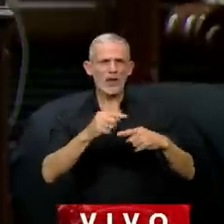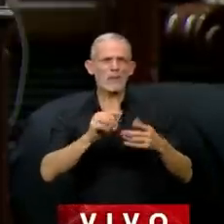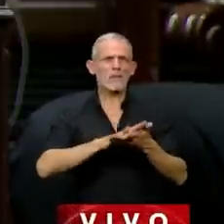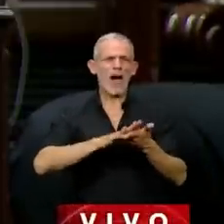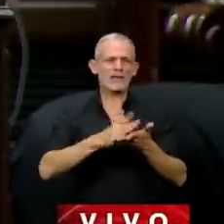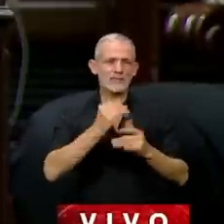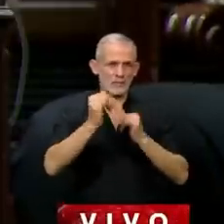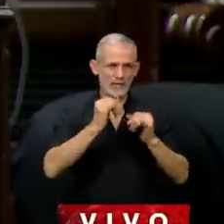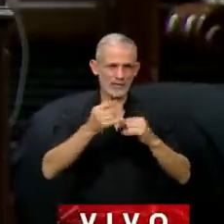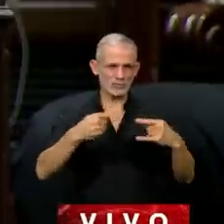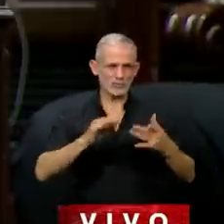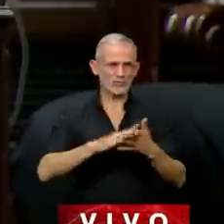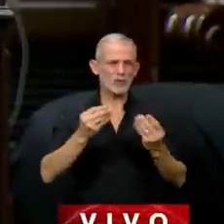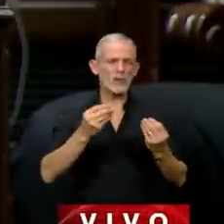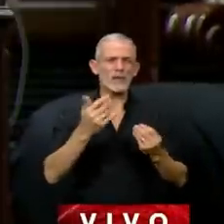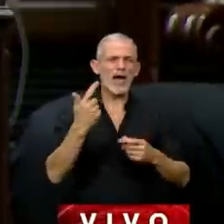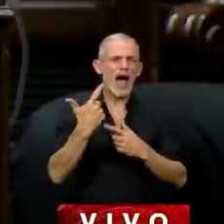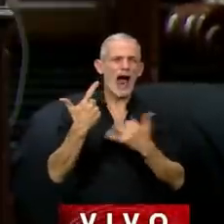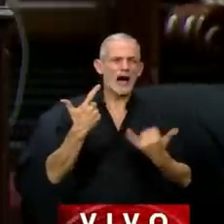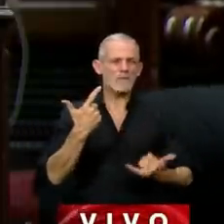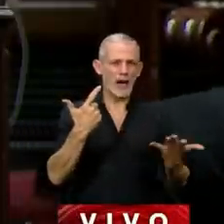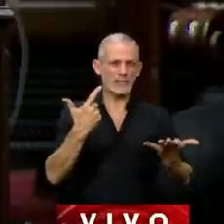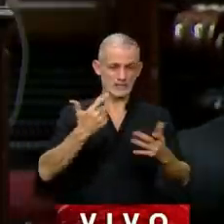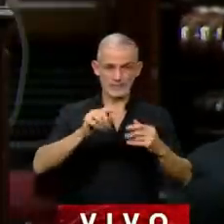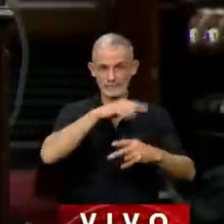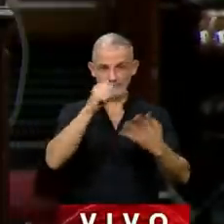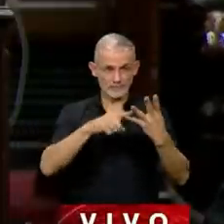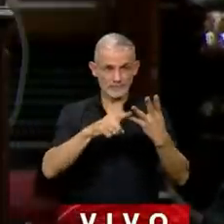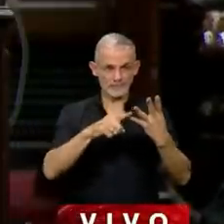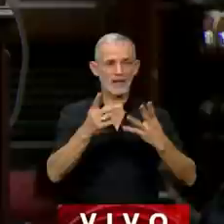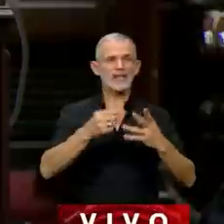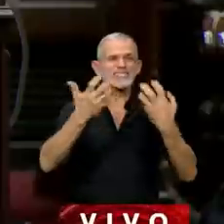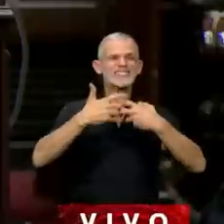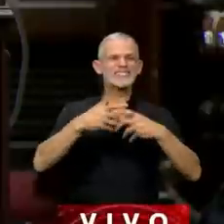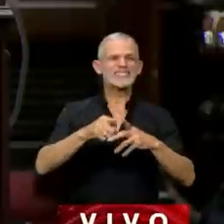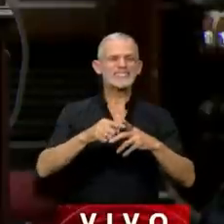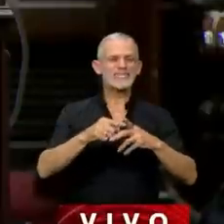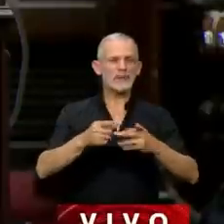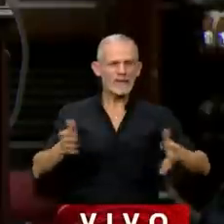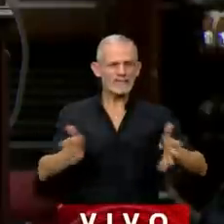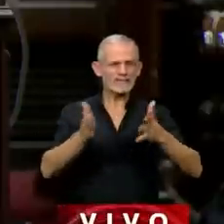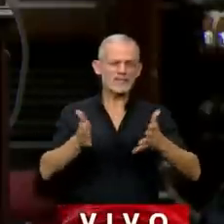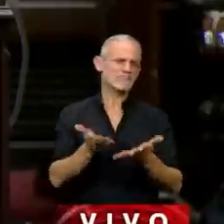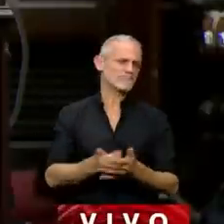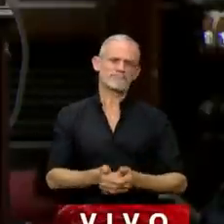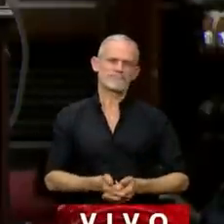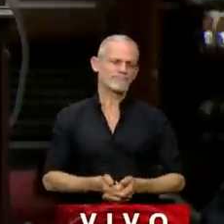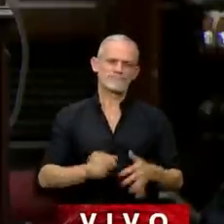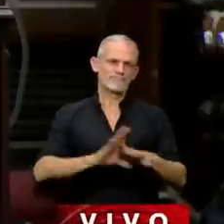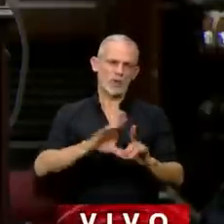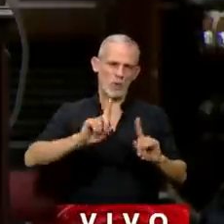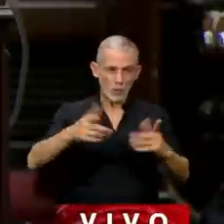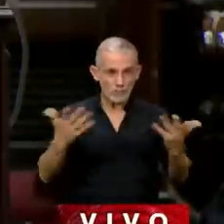fundamentos de la tenencia de armas. Y por otro lado, el sistema de incentivo es inadecuado. Por esa